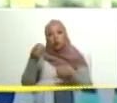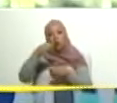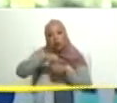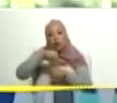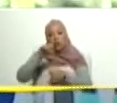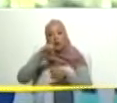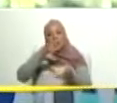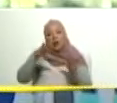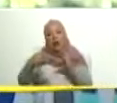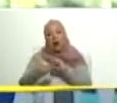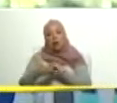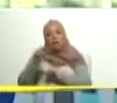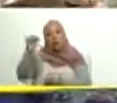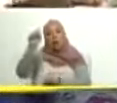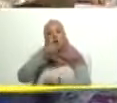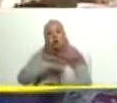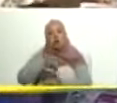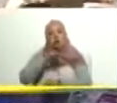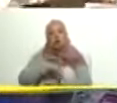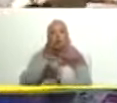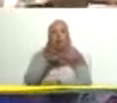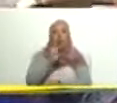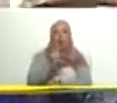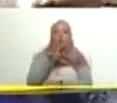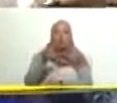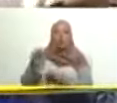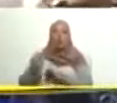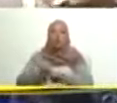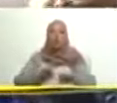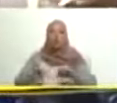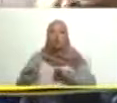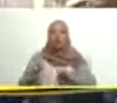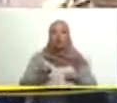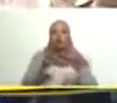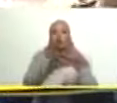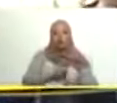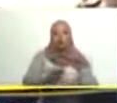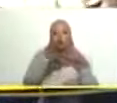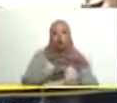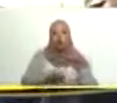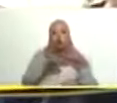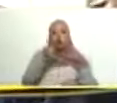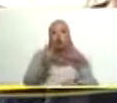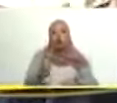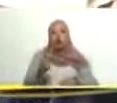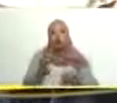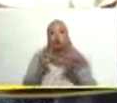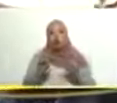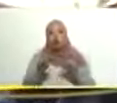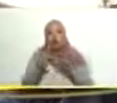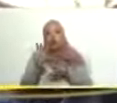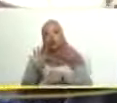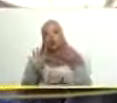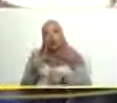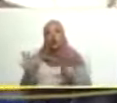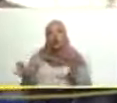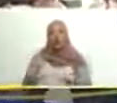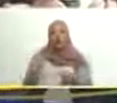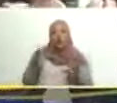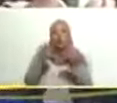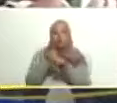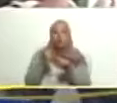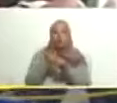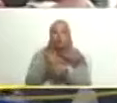socialismo, que agrupa 43 movimientos sociales y 264 columnas